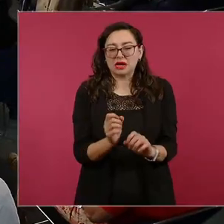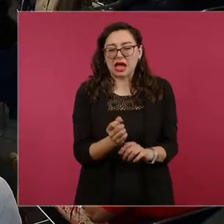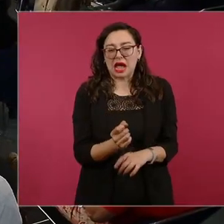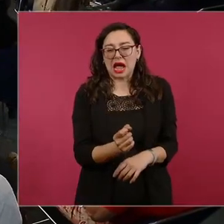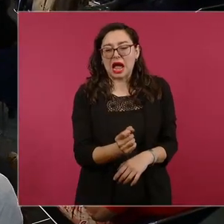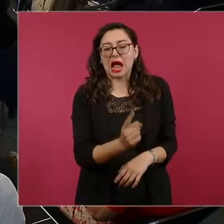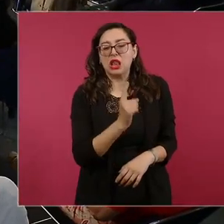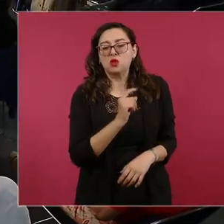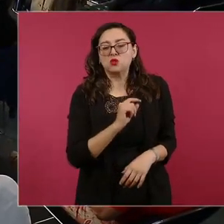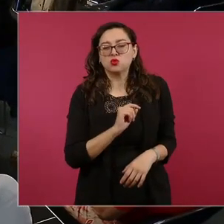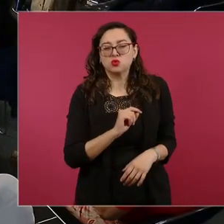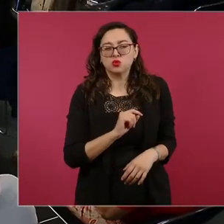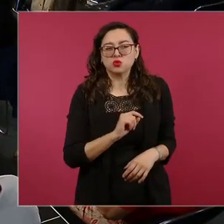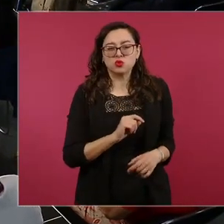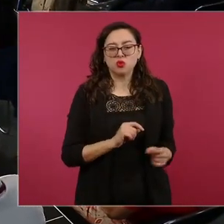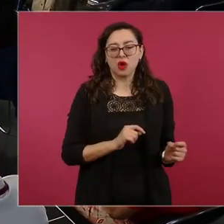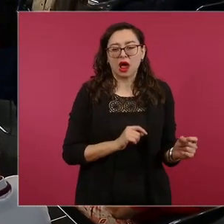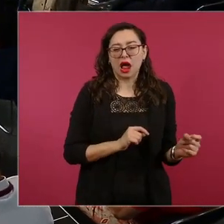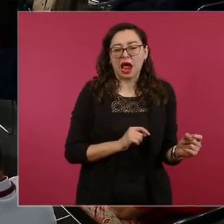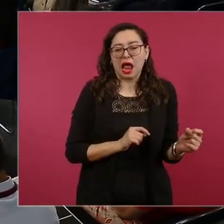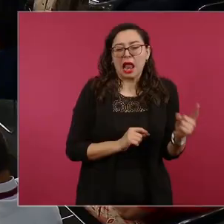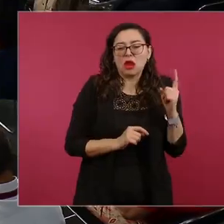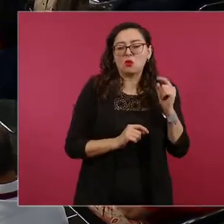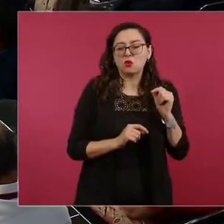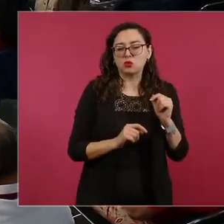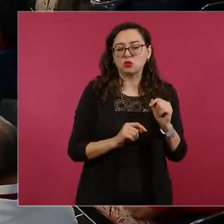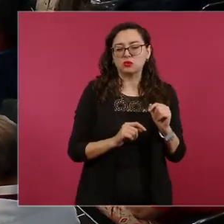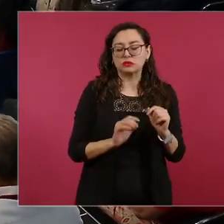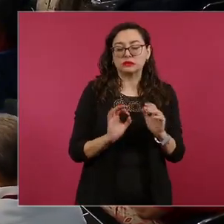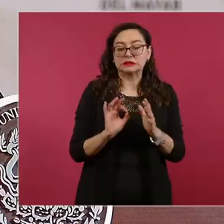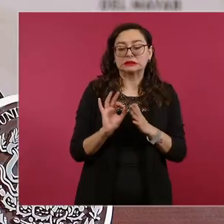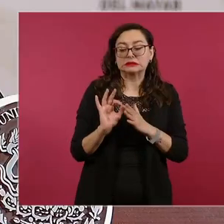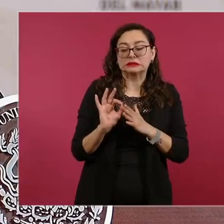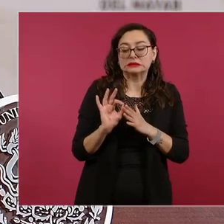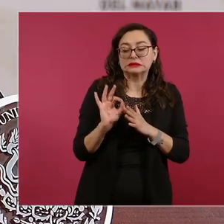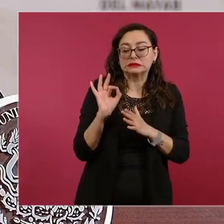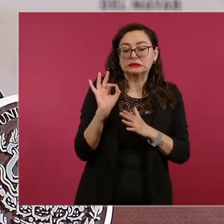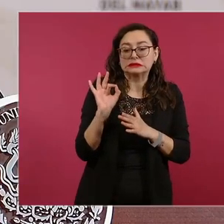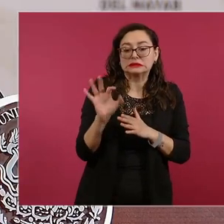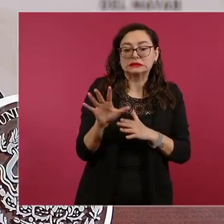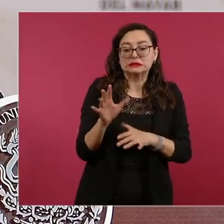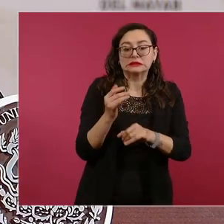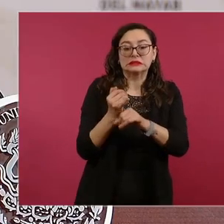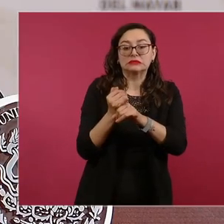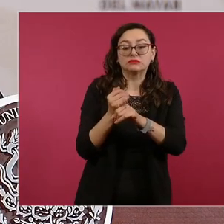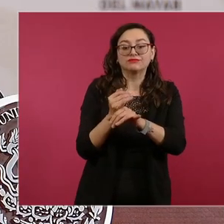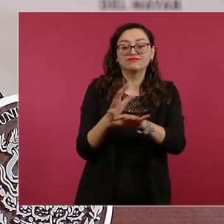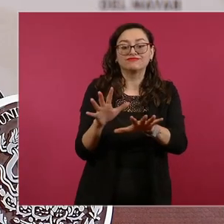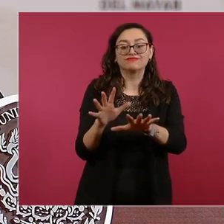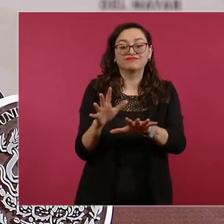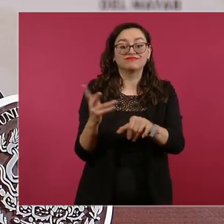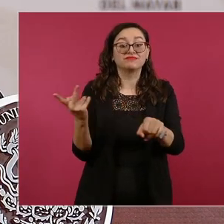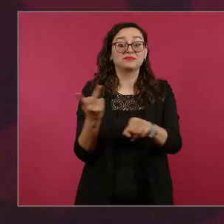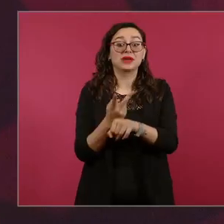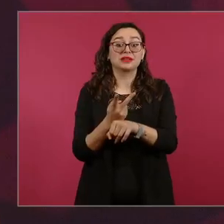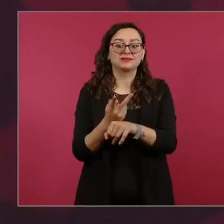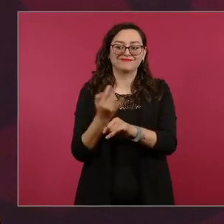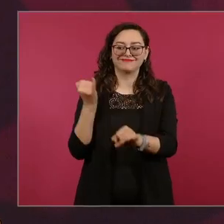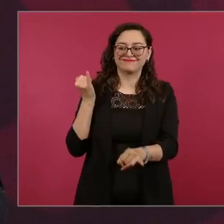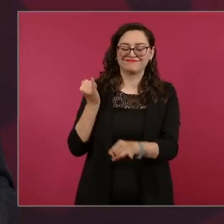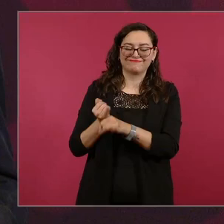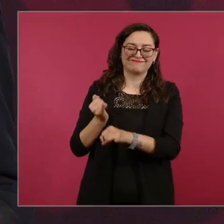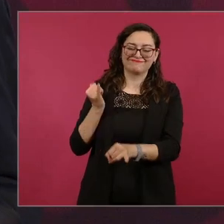la información. En aquellos tiempos no había internet y, por ejemplo,